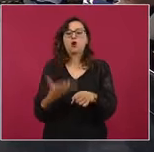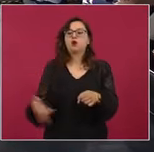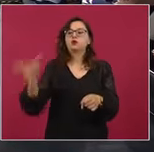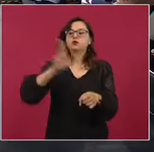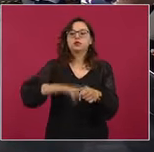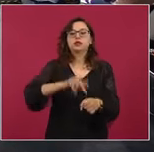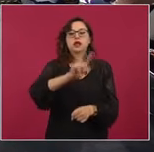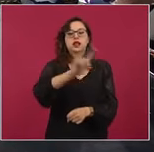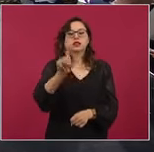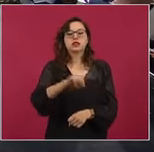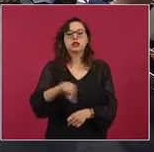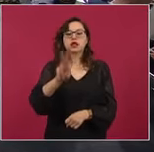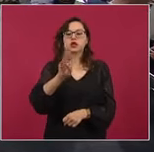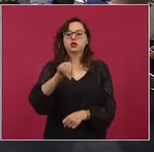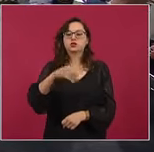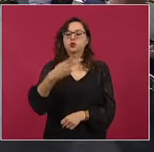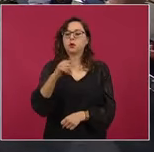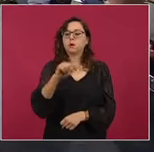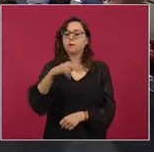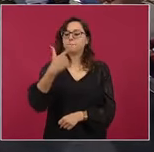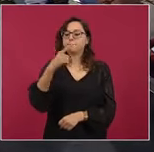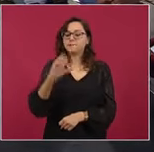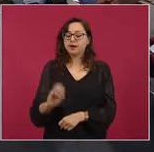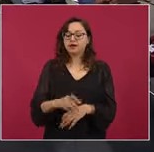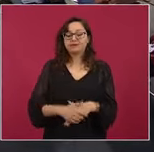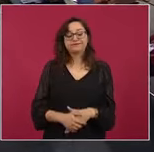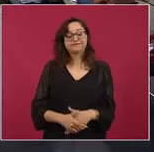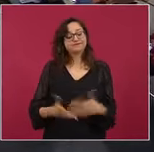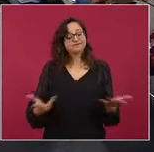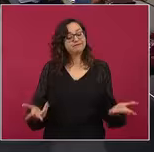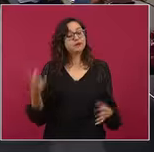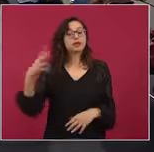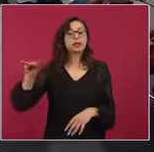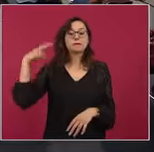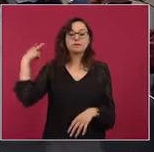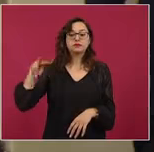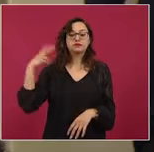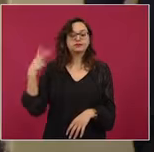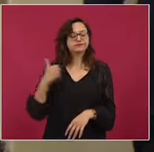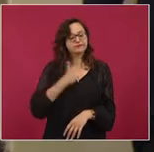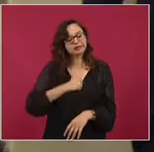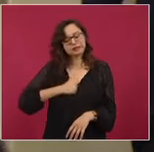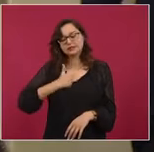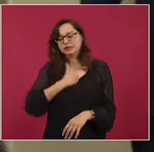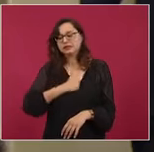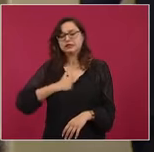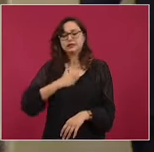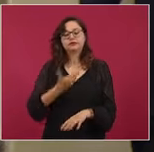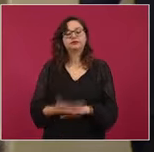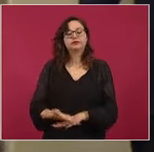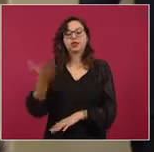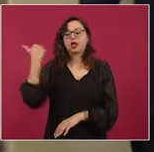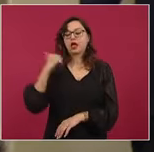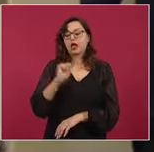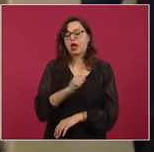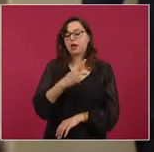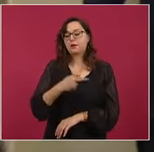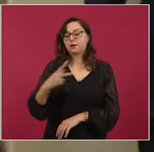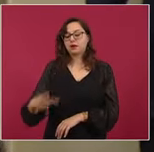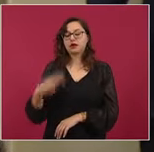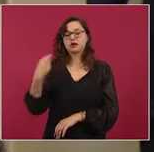Veracruz, da pena decirlo, en la administración de Miguel Ángel Yunes se promovió una APP llamada